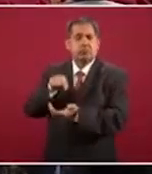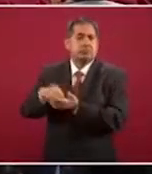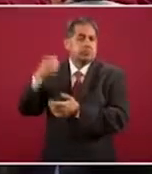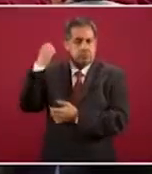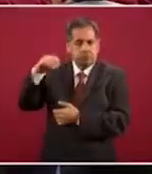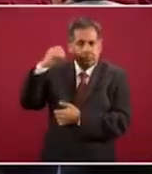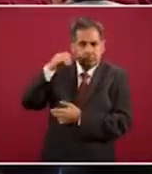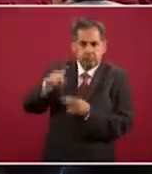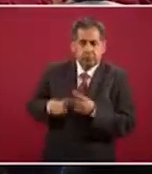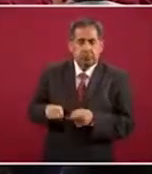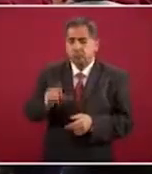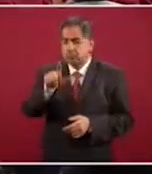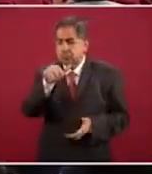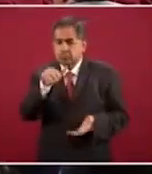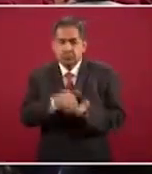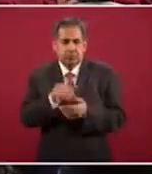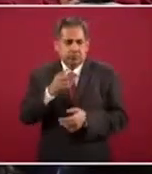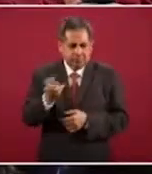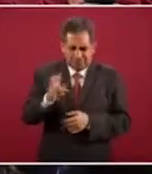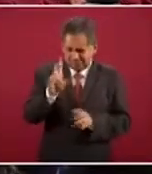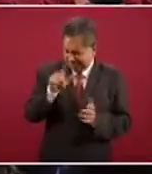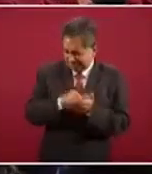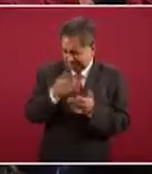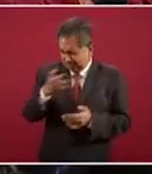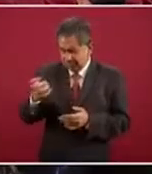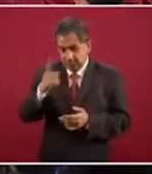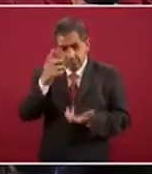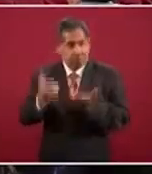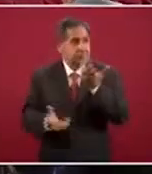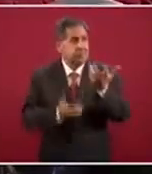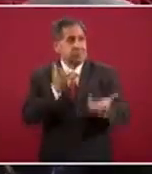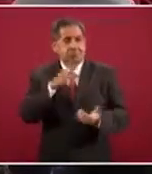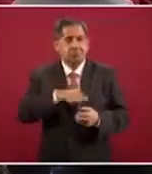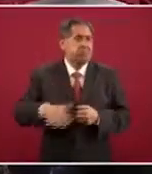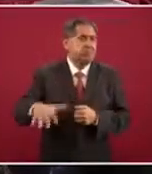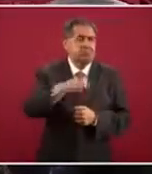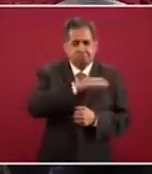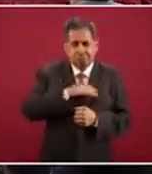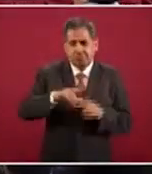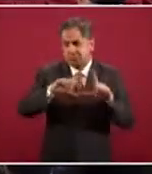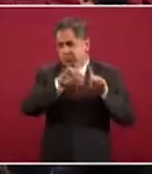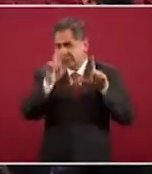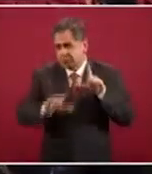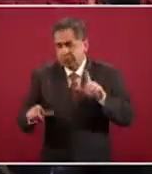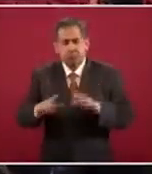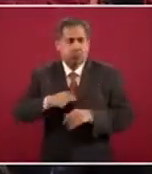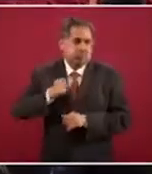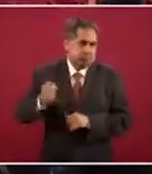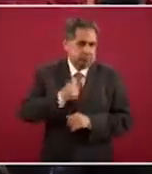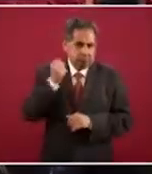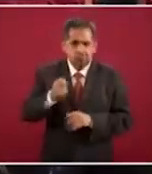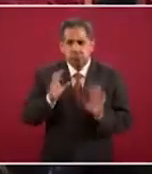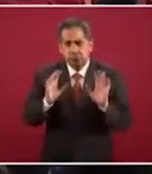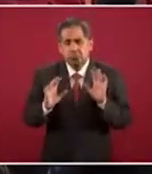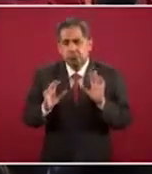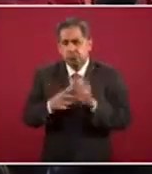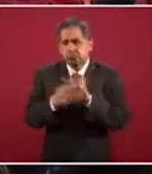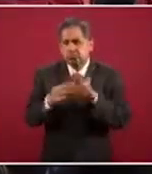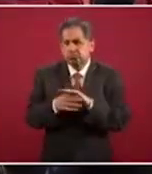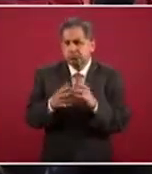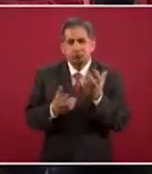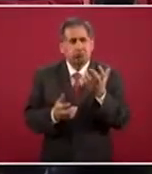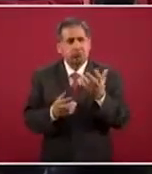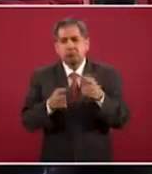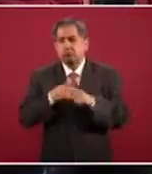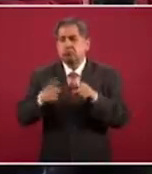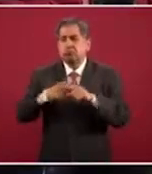7000 de 307 mil 400 incendios forestales hemos tenido en nuestro país afortunadamente estas grandes